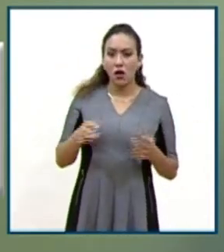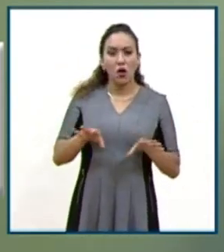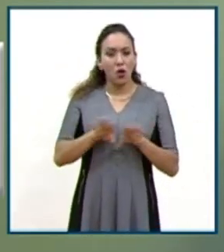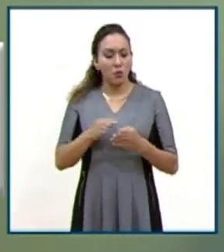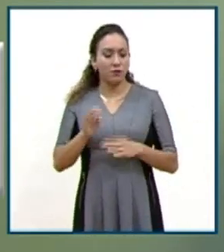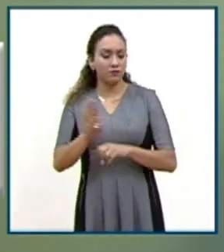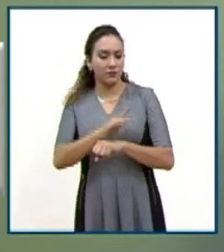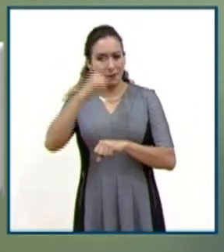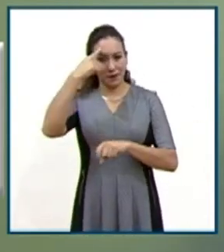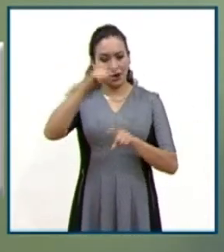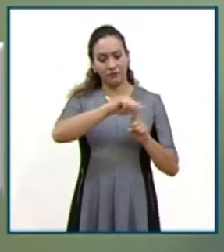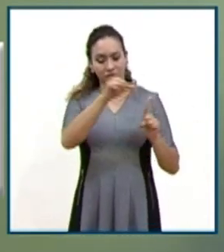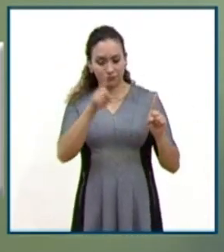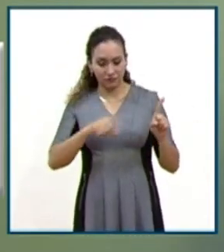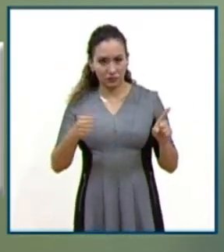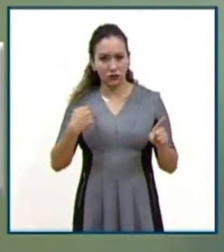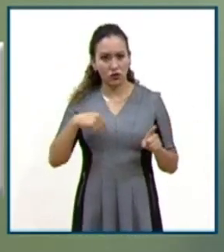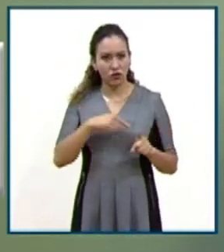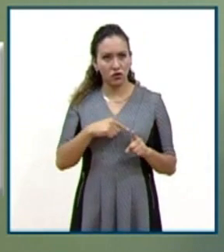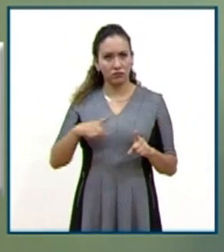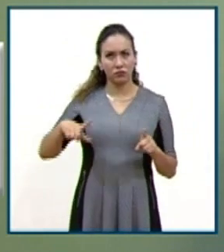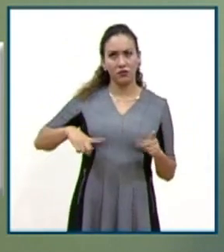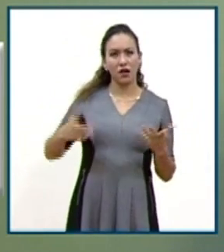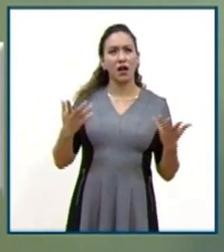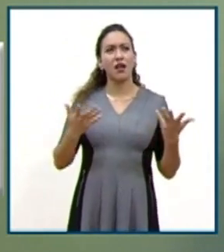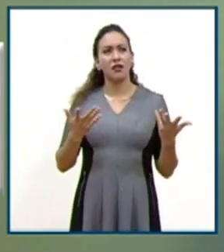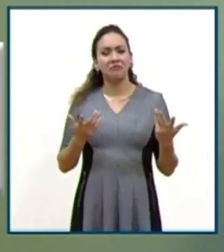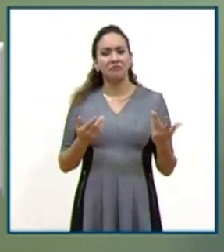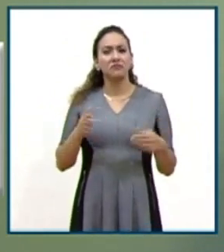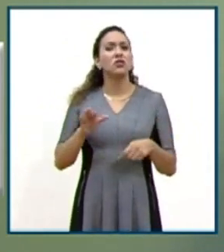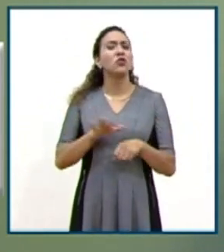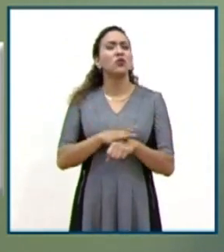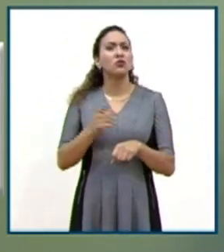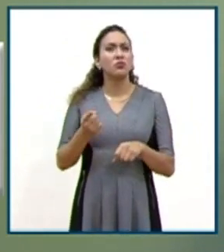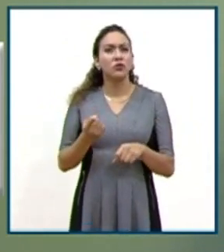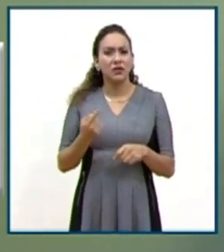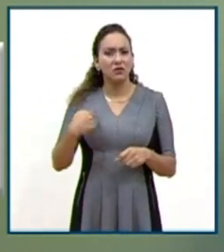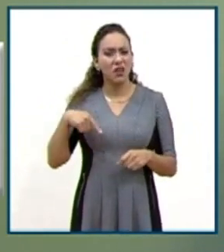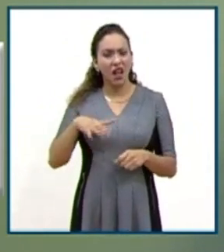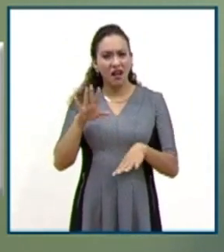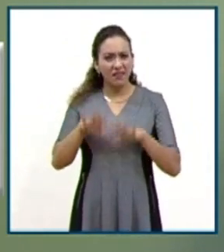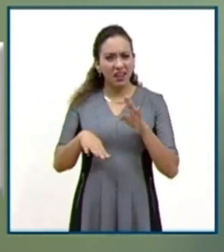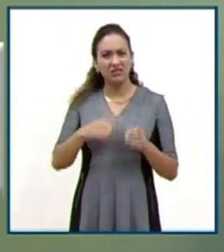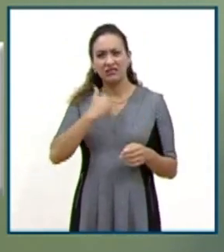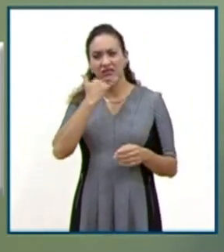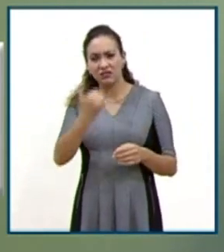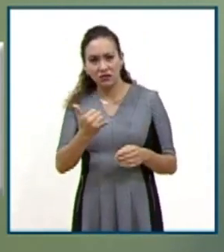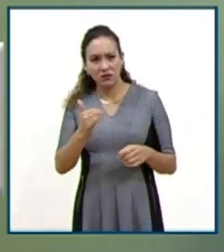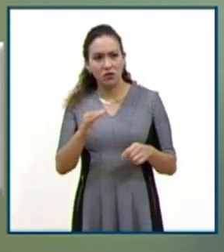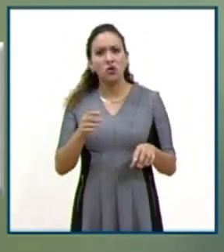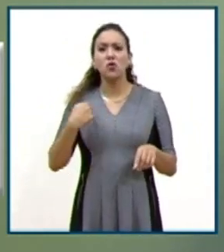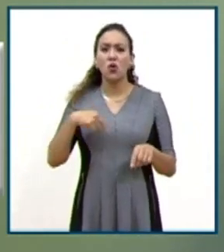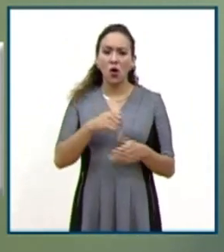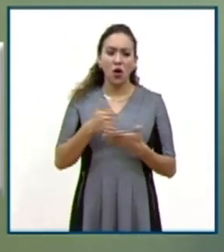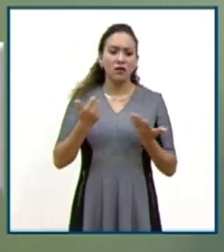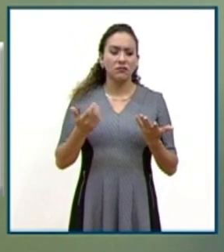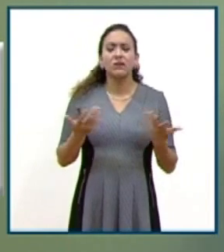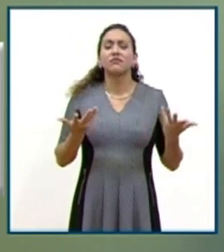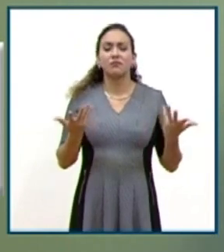mexicano en qué hemos fallado, cómo podemos mejorar en el cumplimiento de nuestro deber